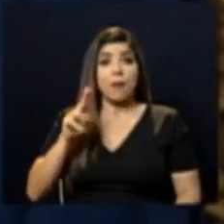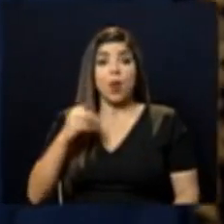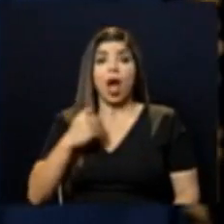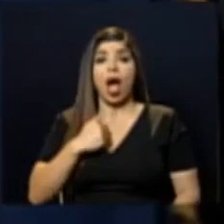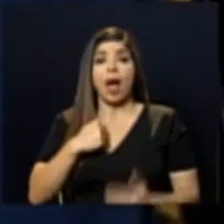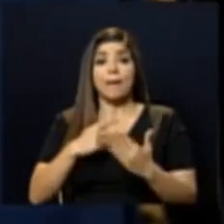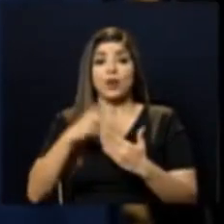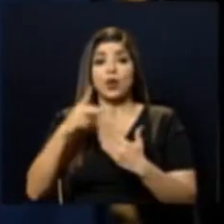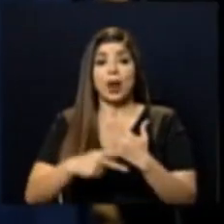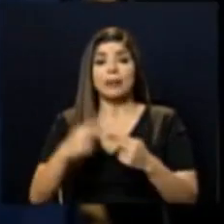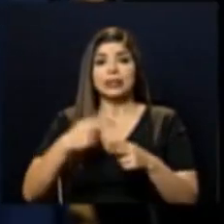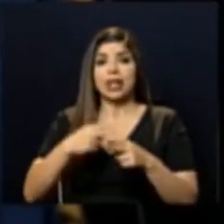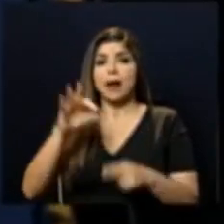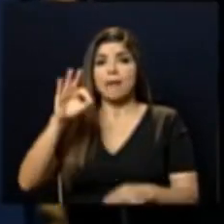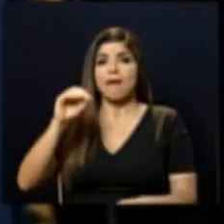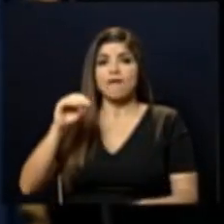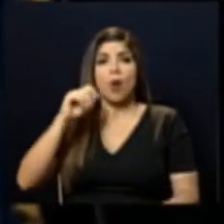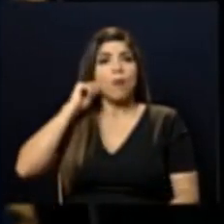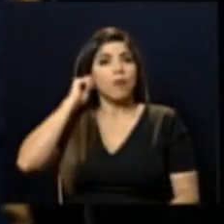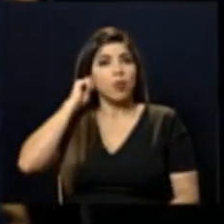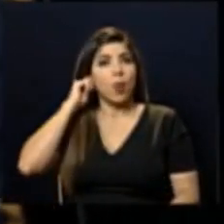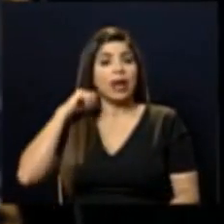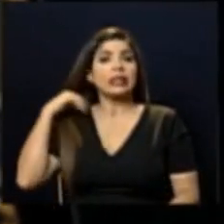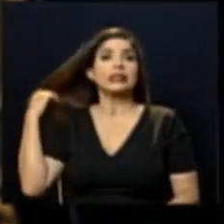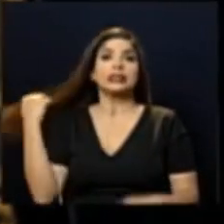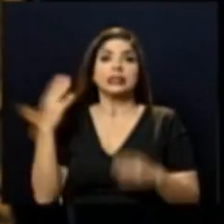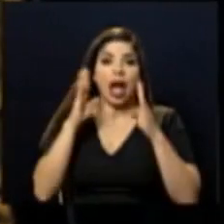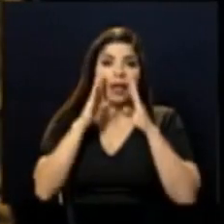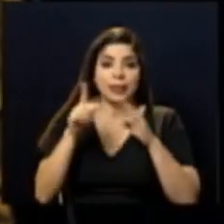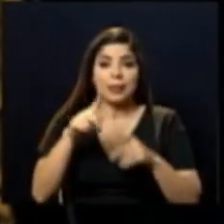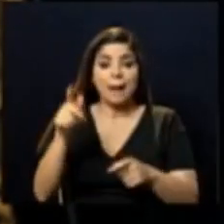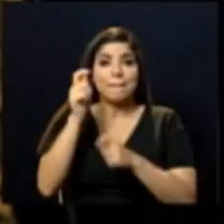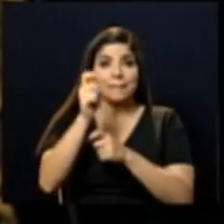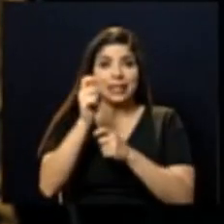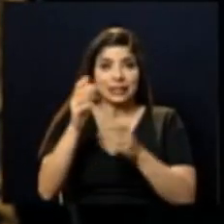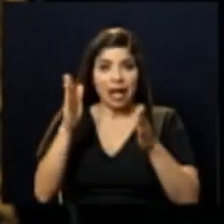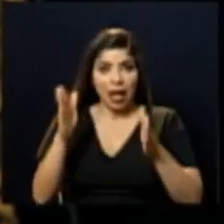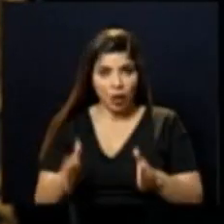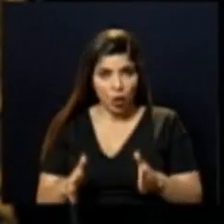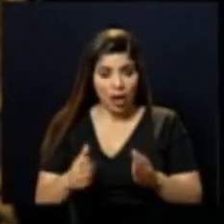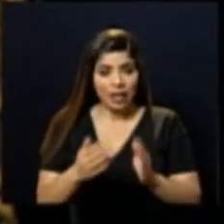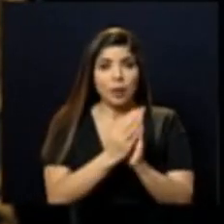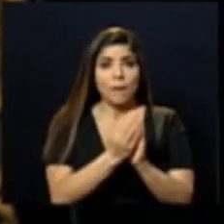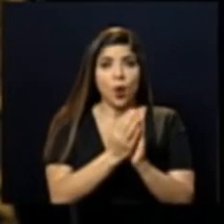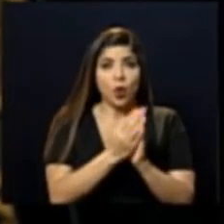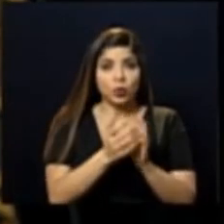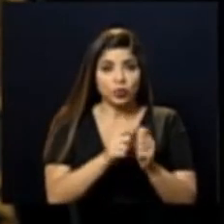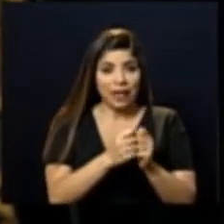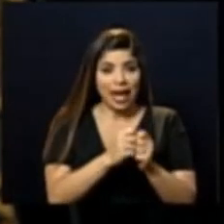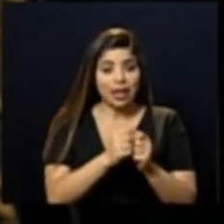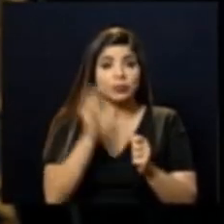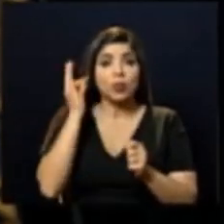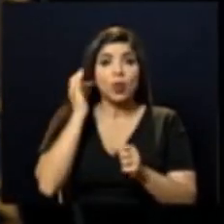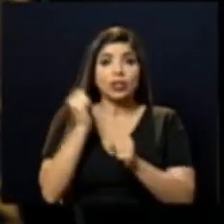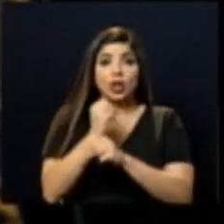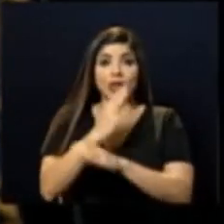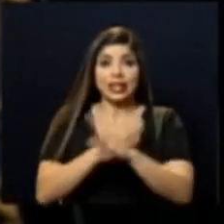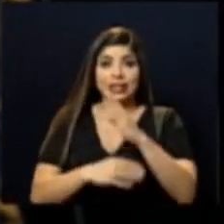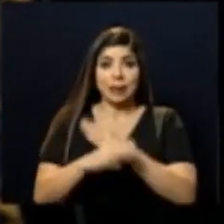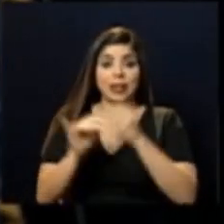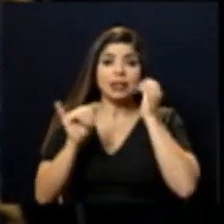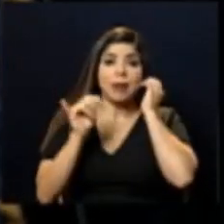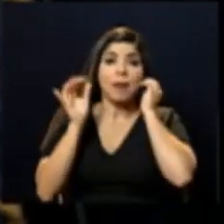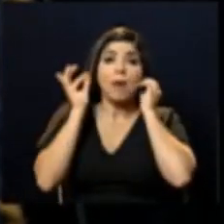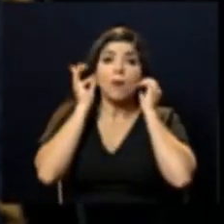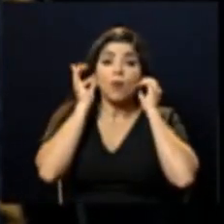programa FOMUJERES, que ha atendido a pescadoras artesanales, molusqueras, mujeres con discapacidad y